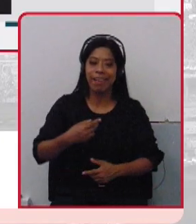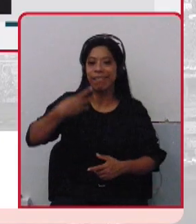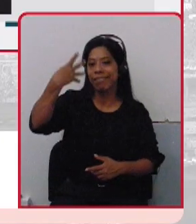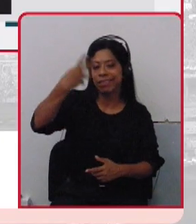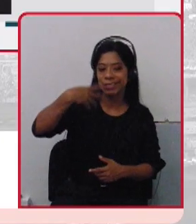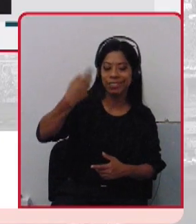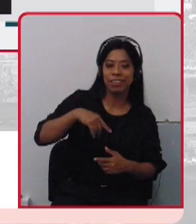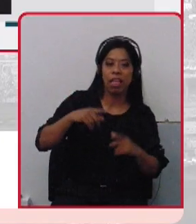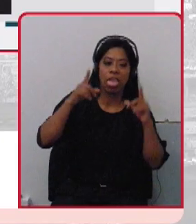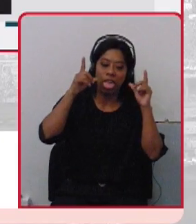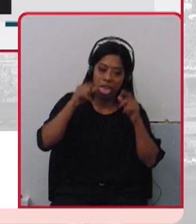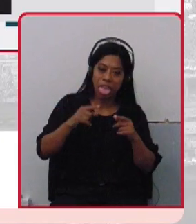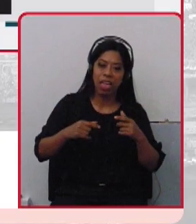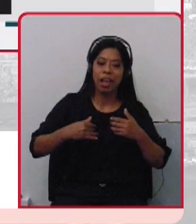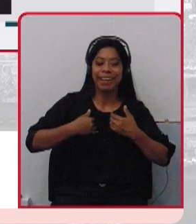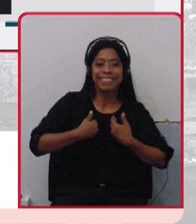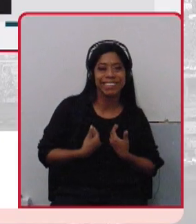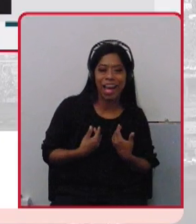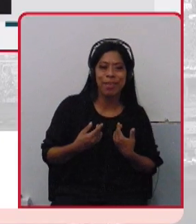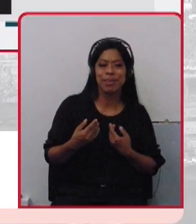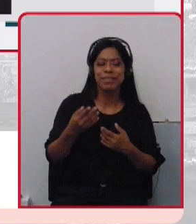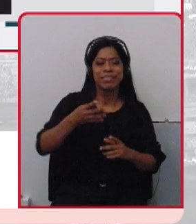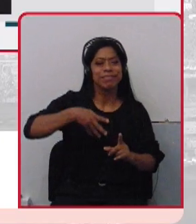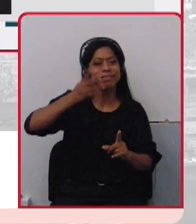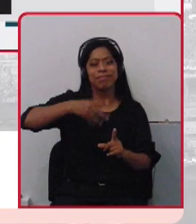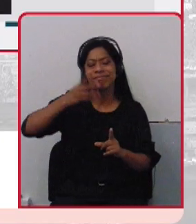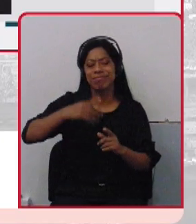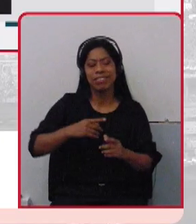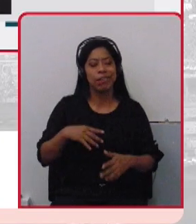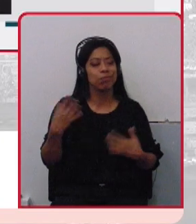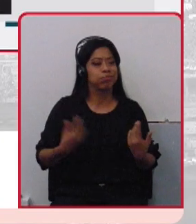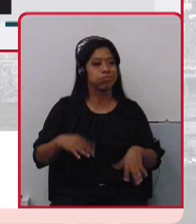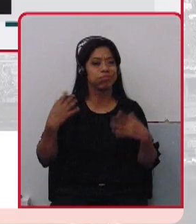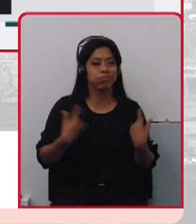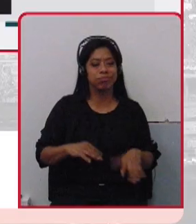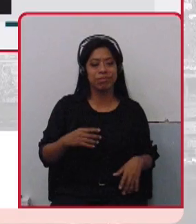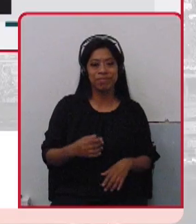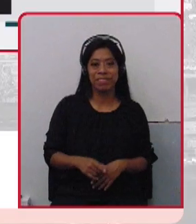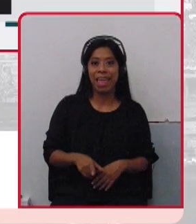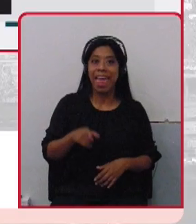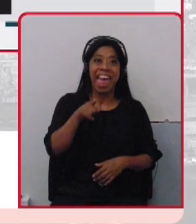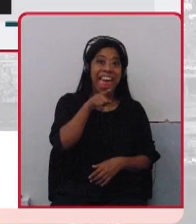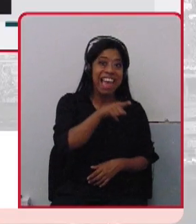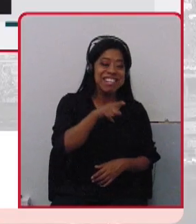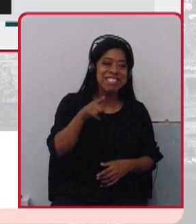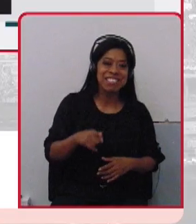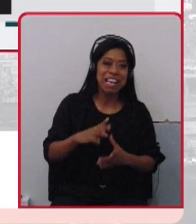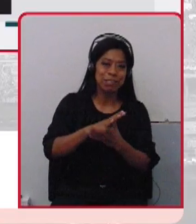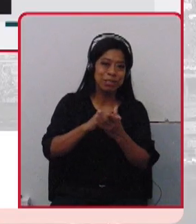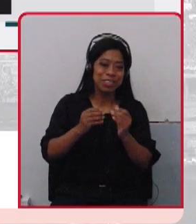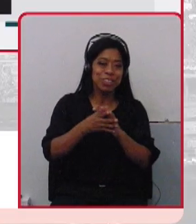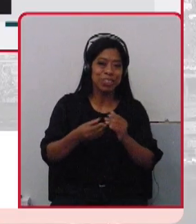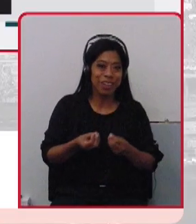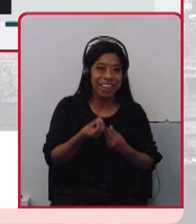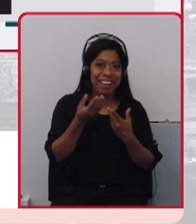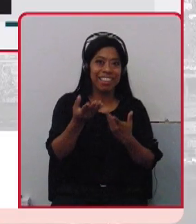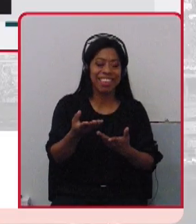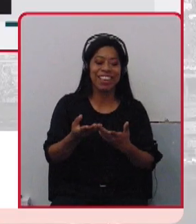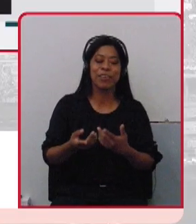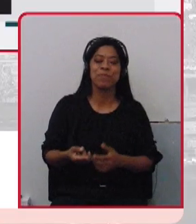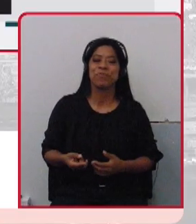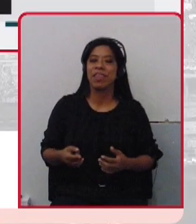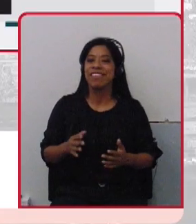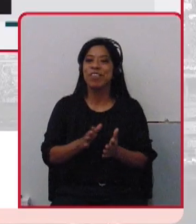fatiga, somnolencia, todo el proceso de investigación. ¡Wow, Frank! Cosas como esta anécdota que comparto con ustedes realmente